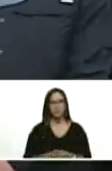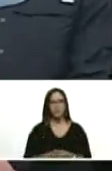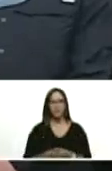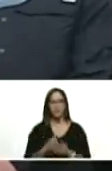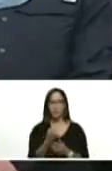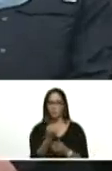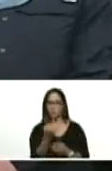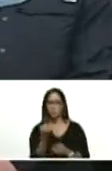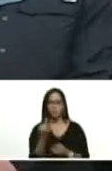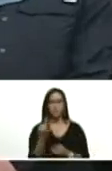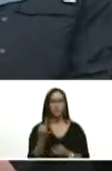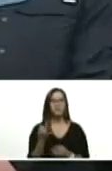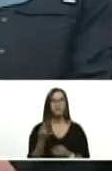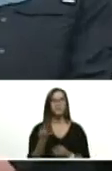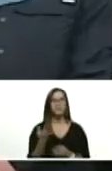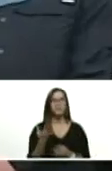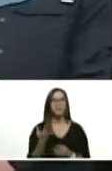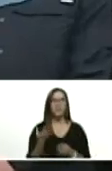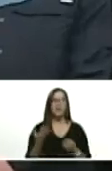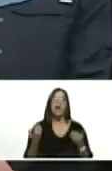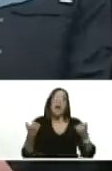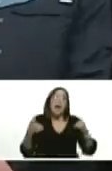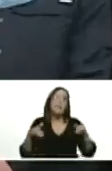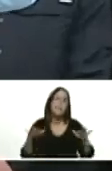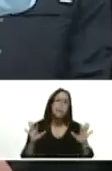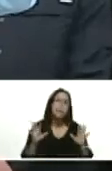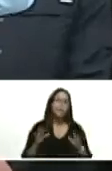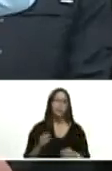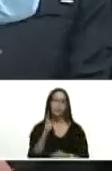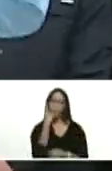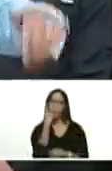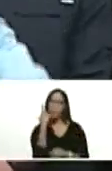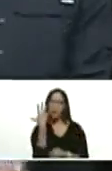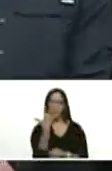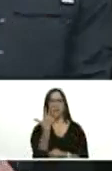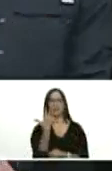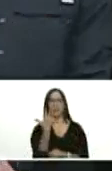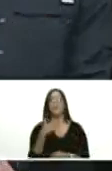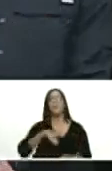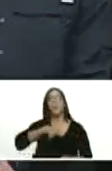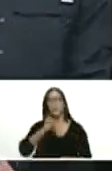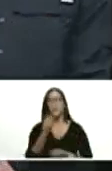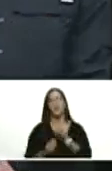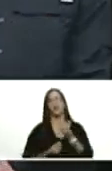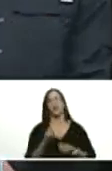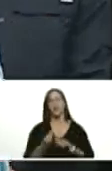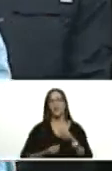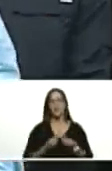contados, apenas, quizás con una mano, pudieron hacer.